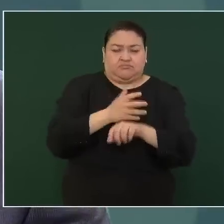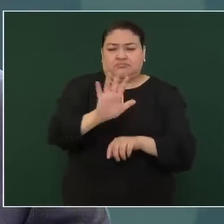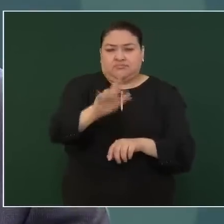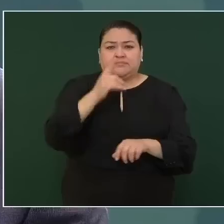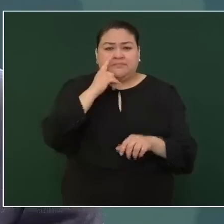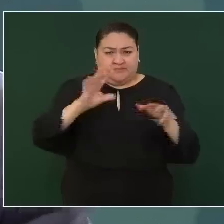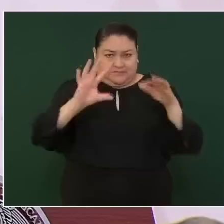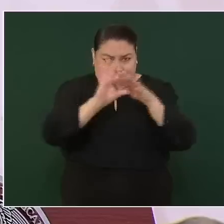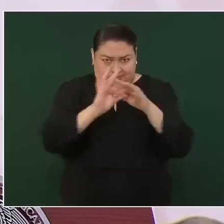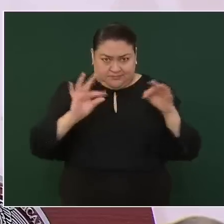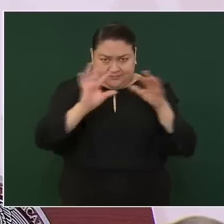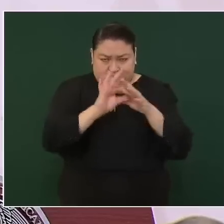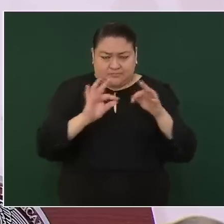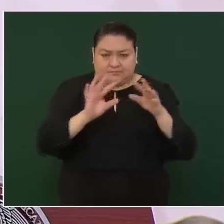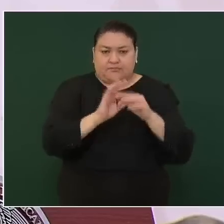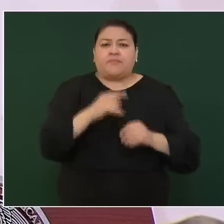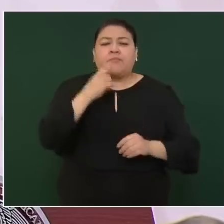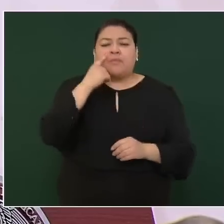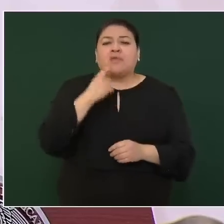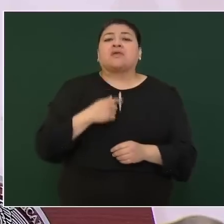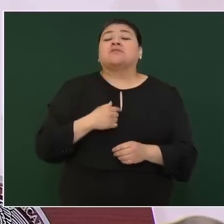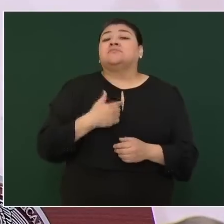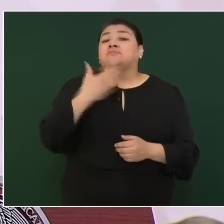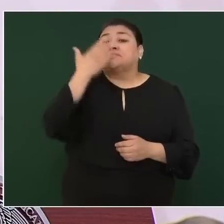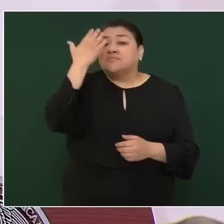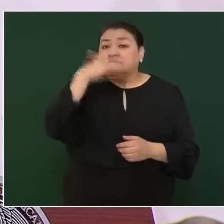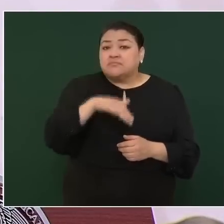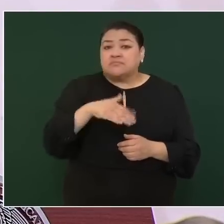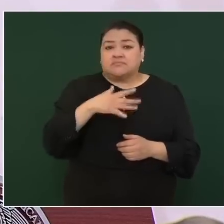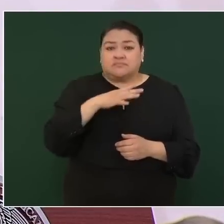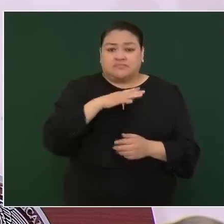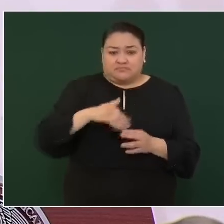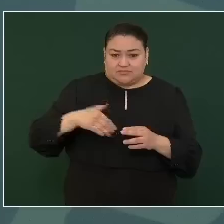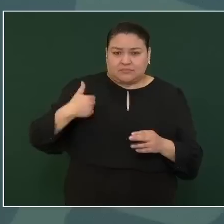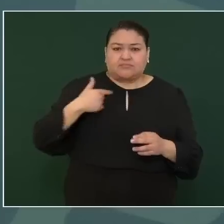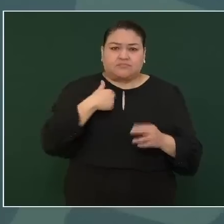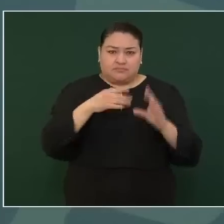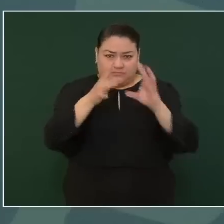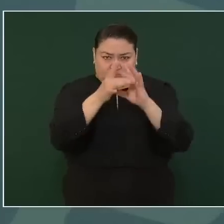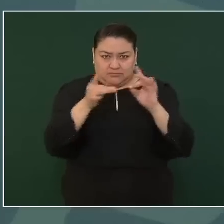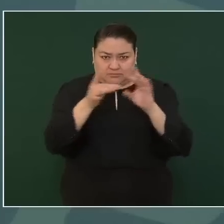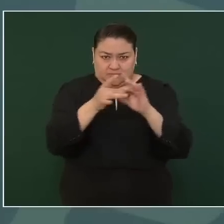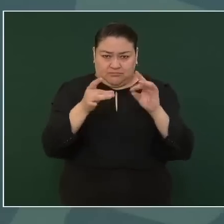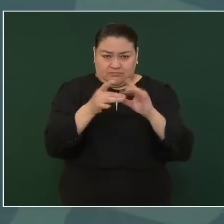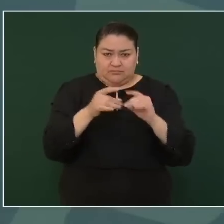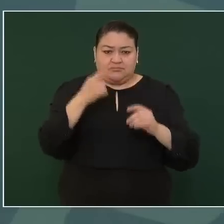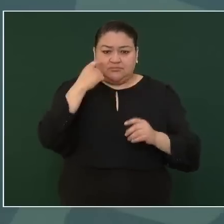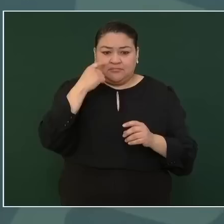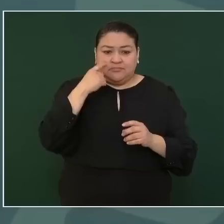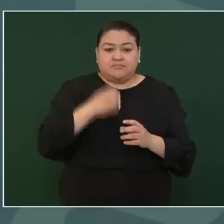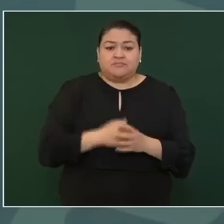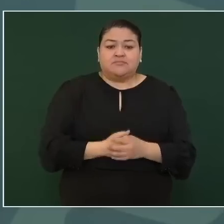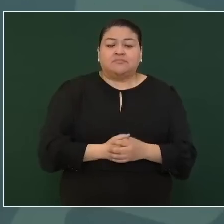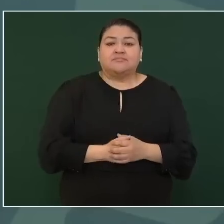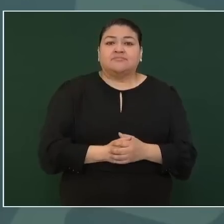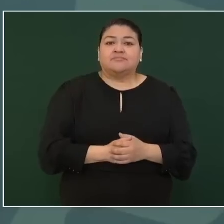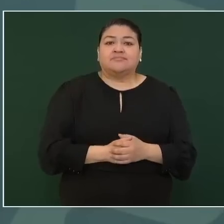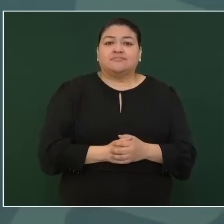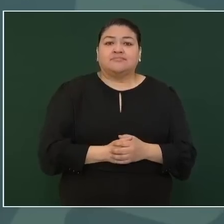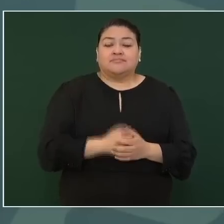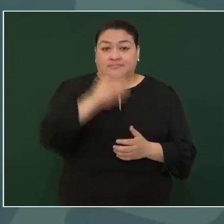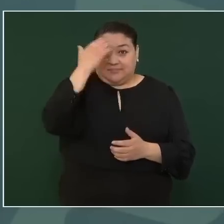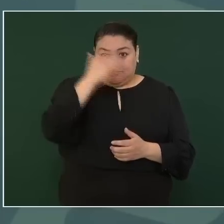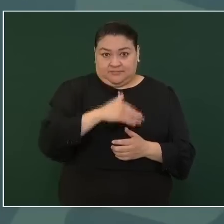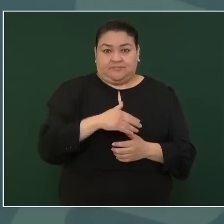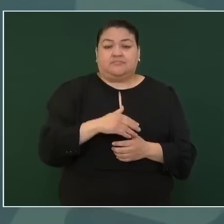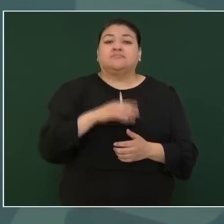eso? A resultas de los planteamientos que acabo de decir, señalar, se hizo